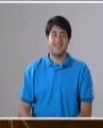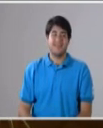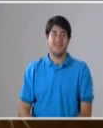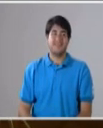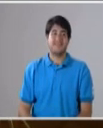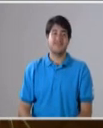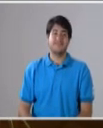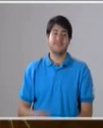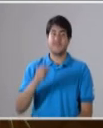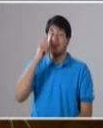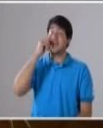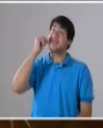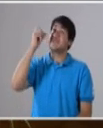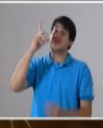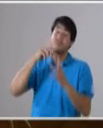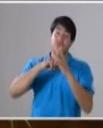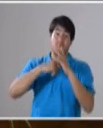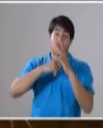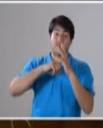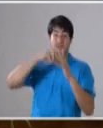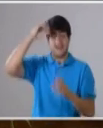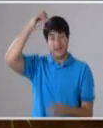El Señor me empezó a bendecir.